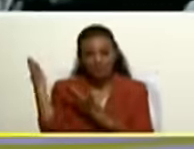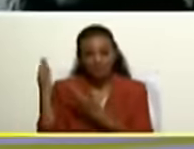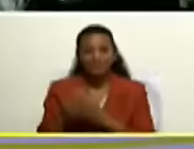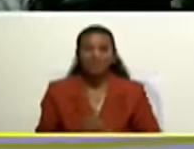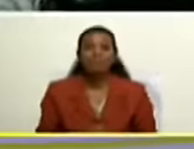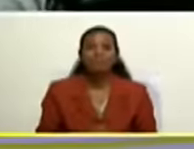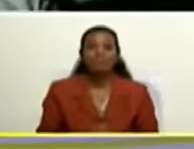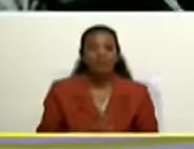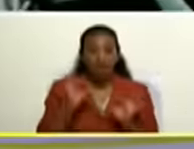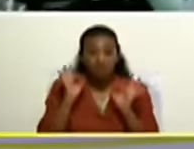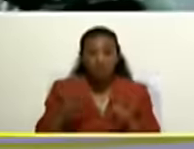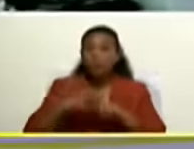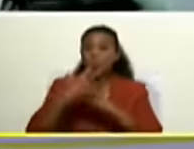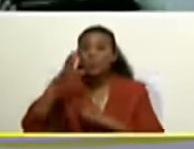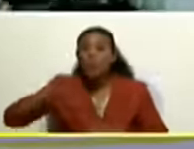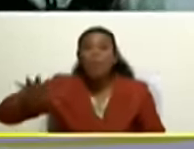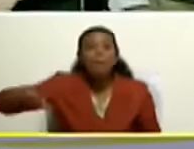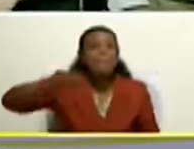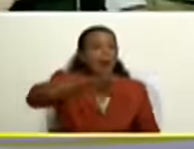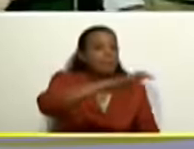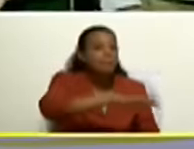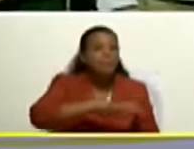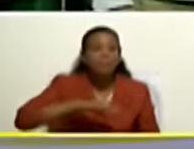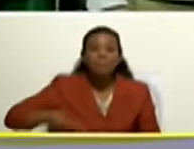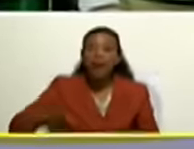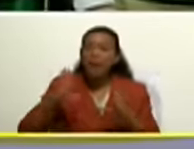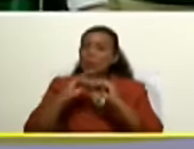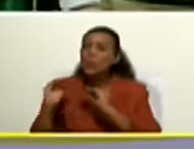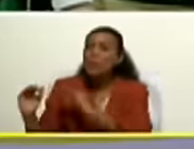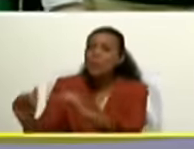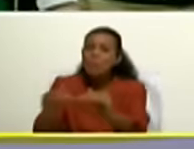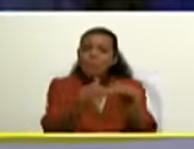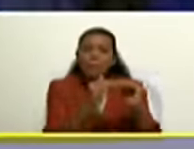Y así está sucediendo en todo el país.